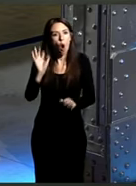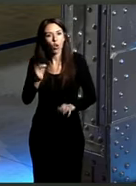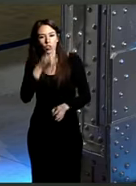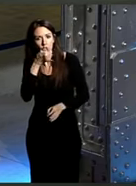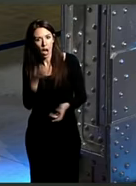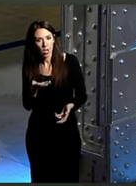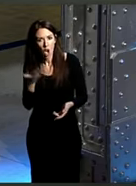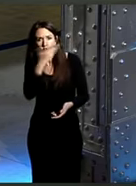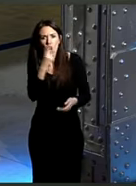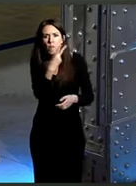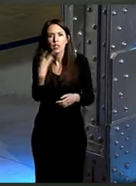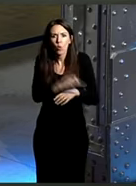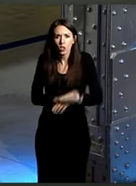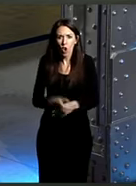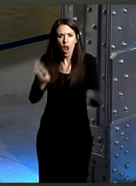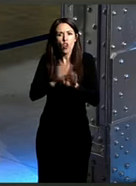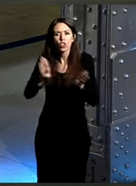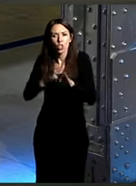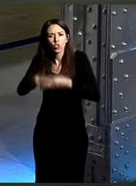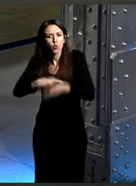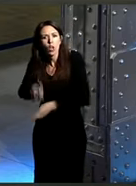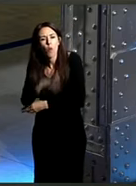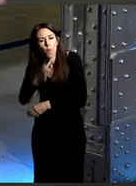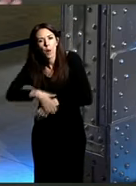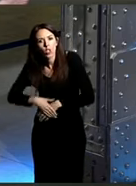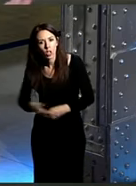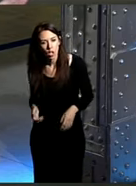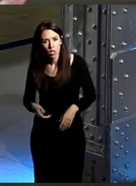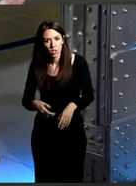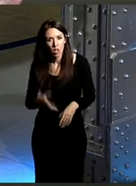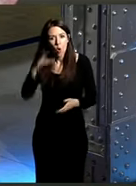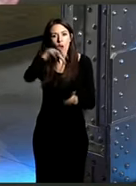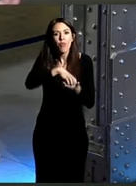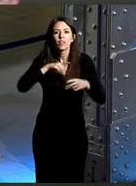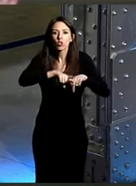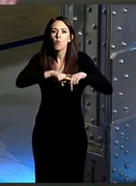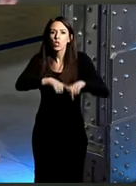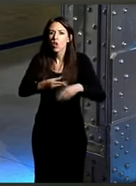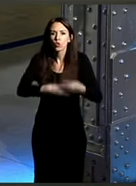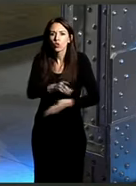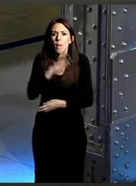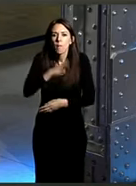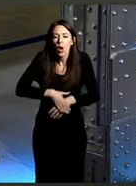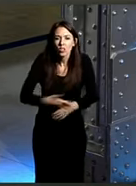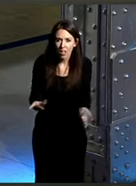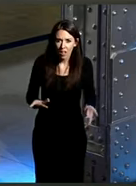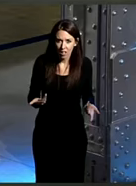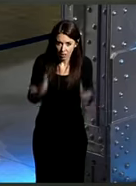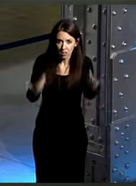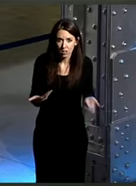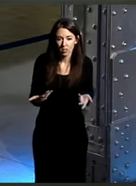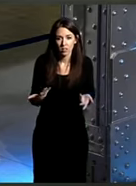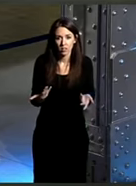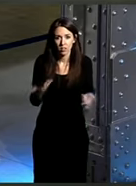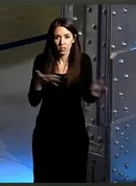La escuela tiene 24 horas. ¿Por qué no se usa toda la noche la escuela? ¿Por qué no se usan los centros comunitarios? totalmente. O sea, hay tanto para... Es